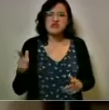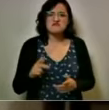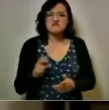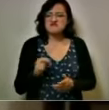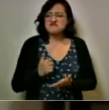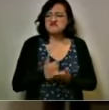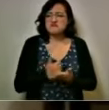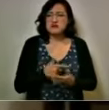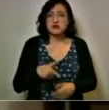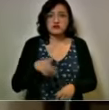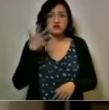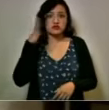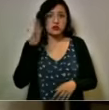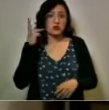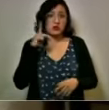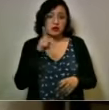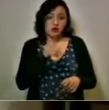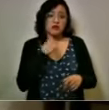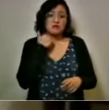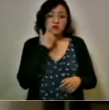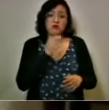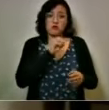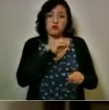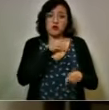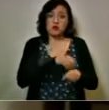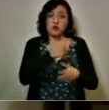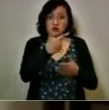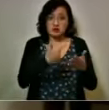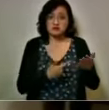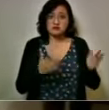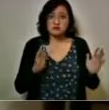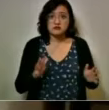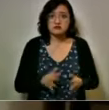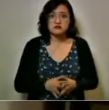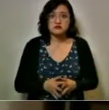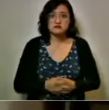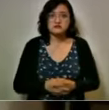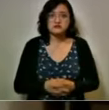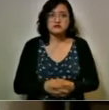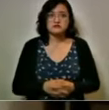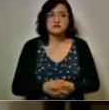Y a ver si el Sol de Puebla publica la lista de personas. ¿Sale?